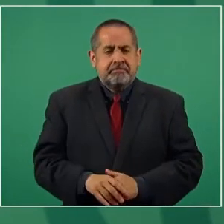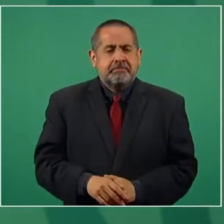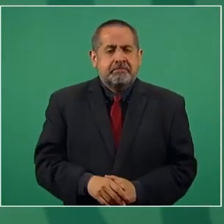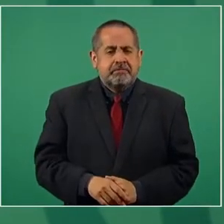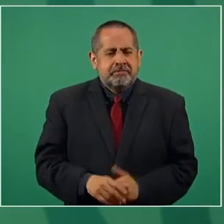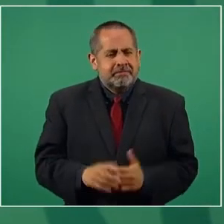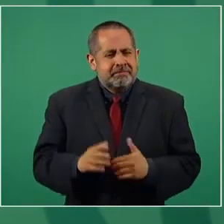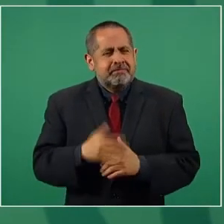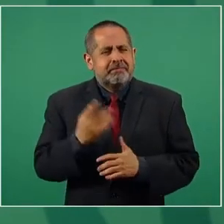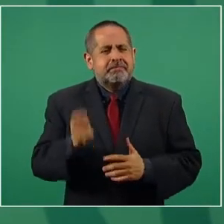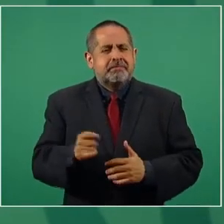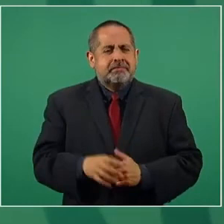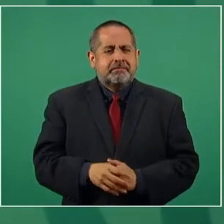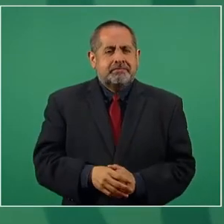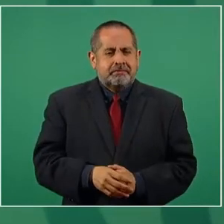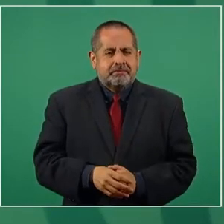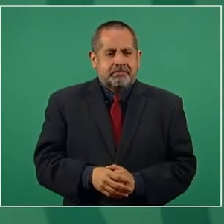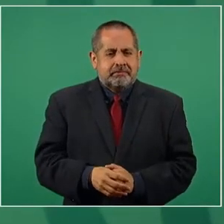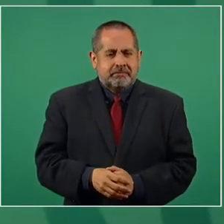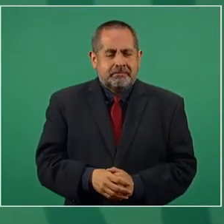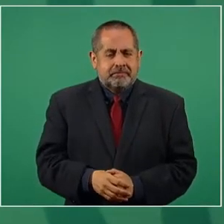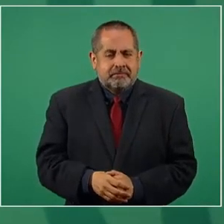¿Por qué?